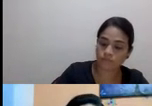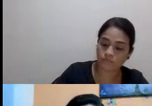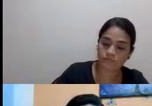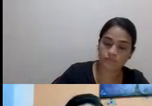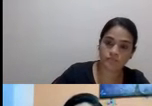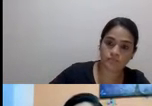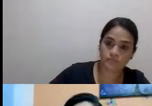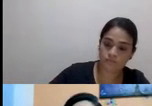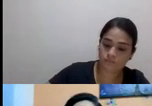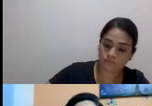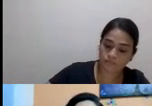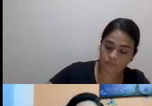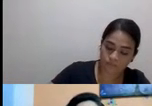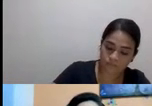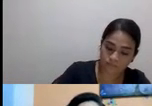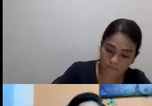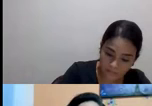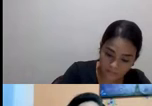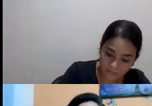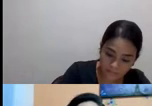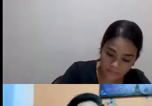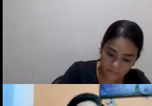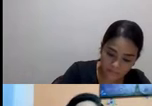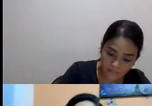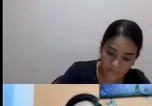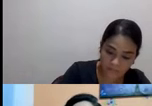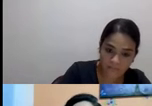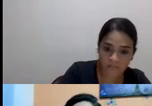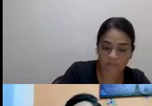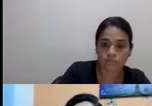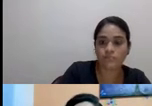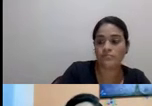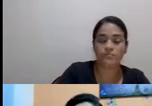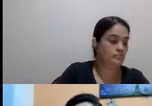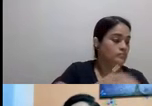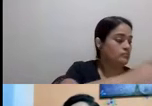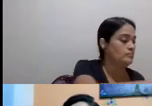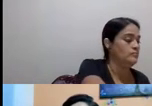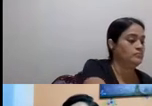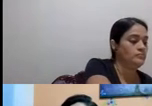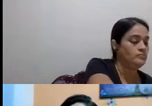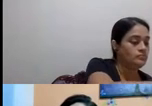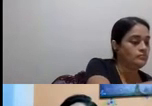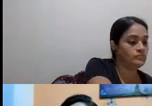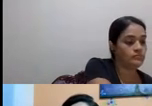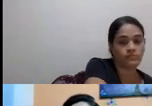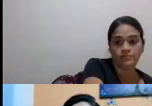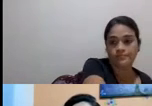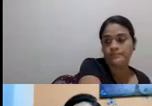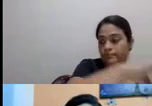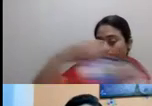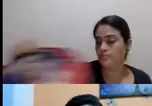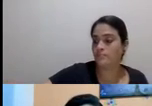comunicados como suspensiones y cosas así. Y en este caso está un recurso